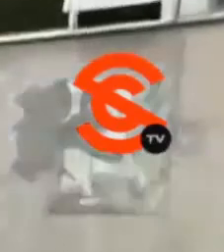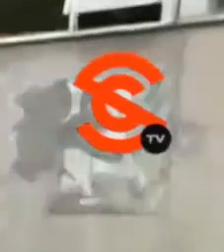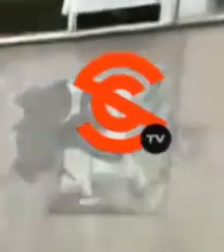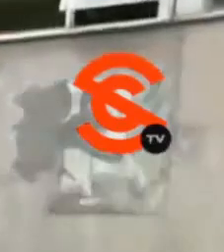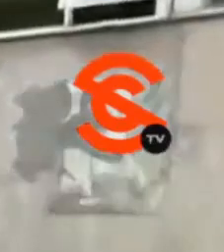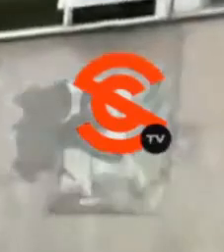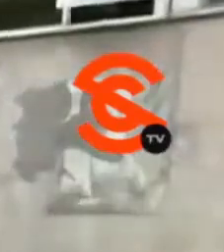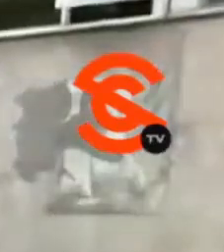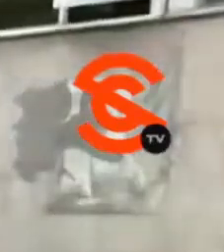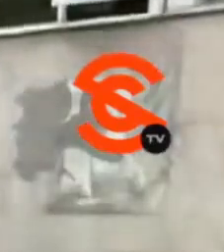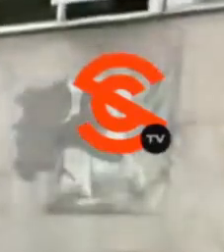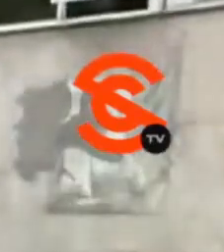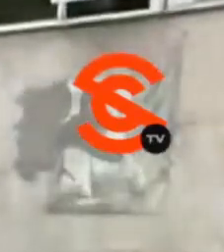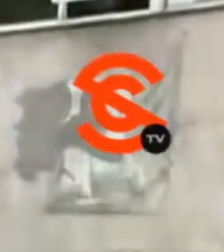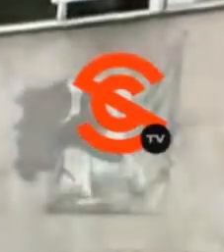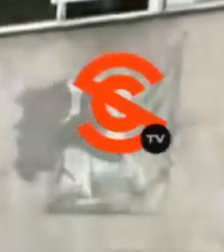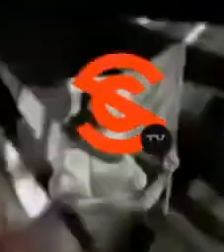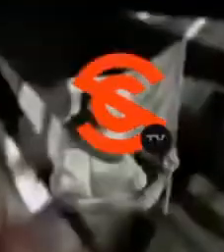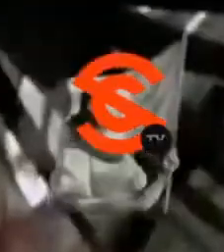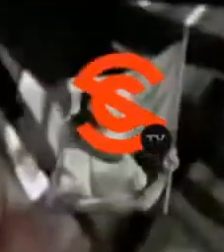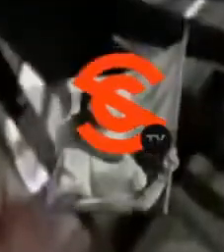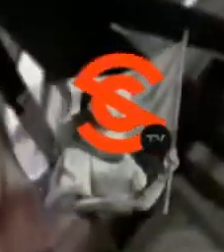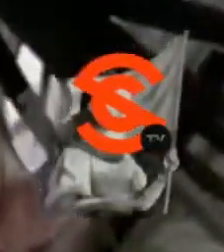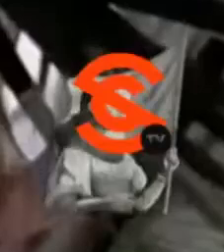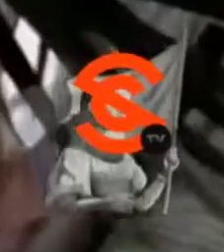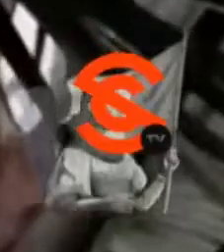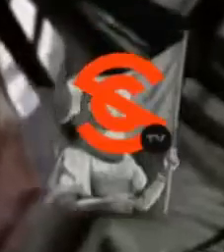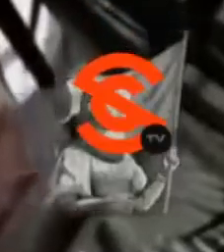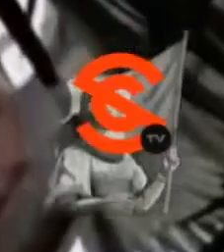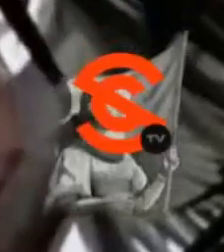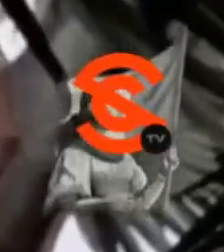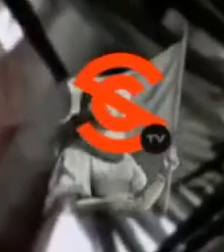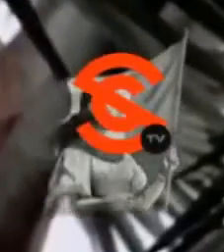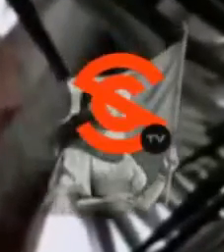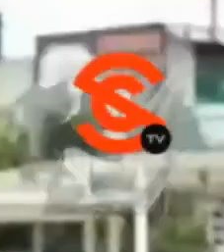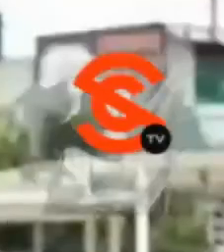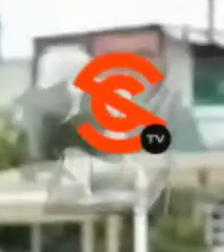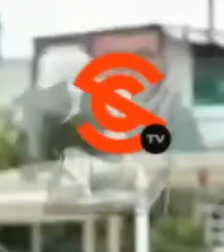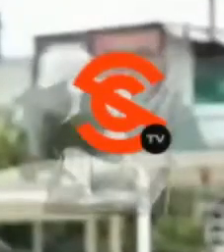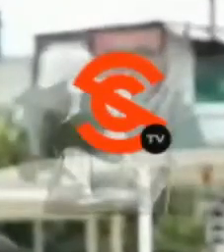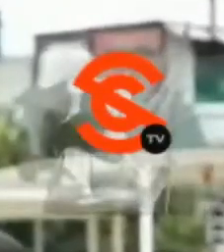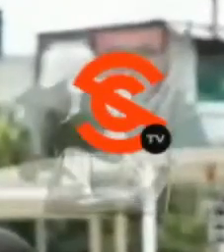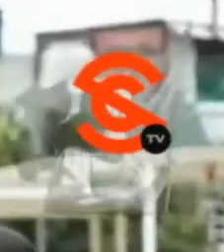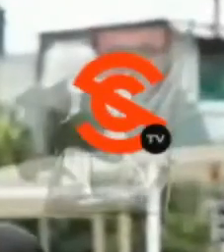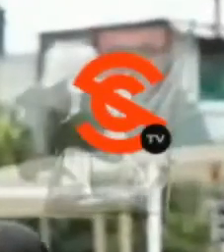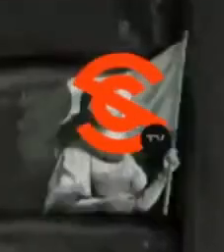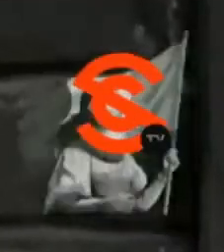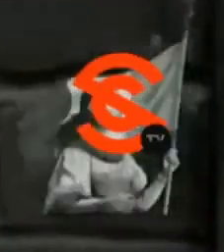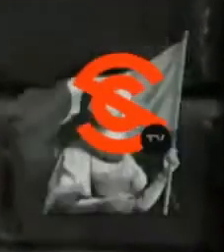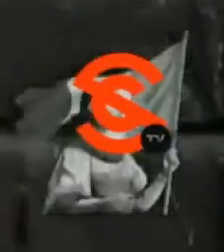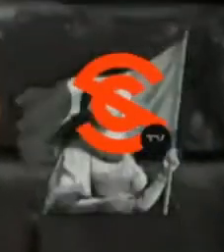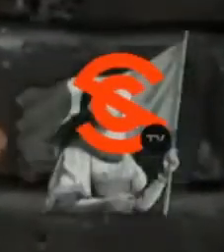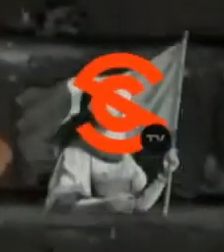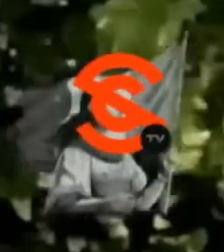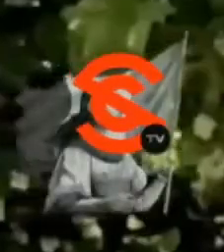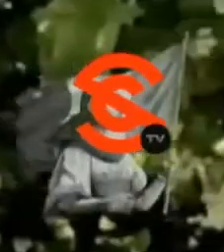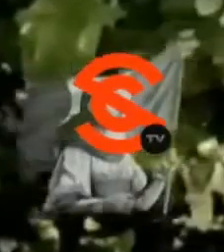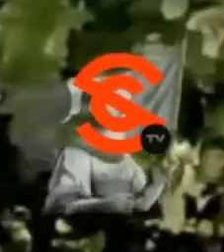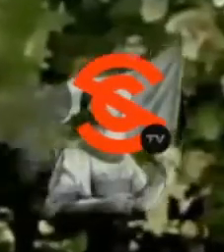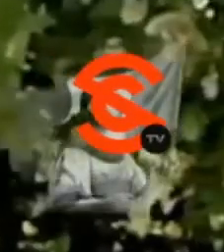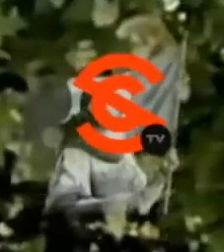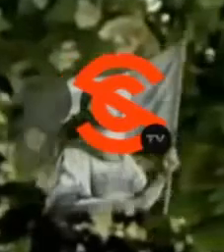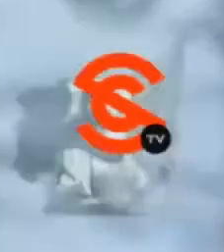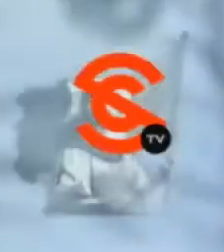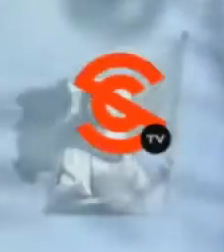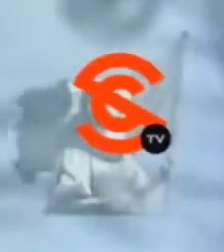Entendemos al amor como la fuerza que mueven las relaciones entre las personas. La fraternidad, la compasión y la